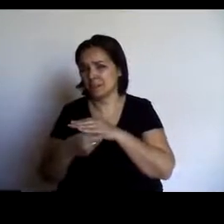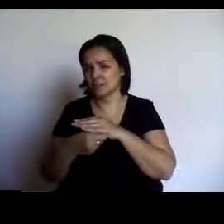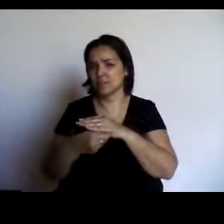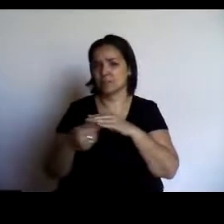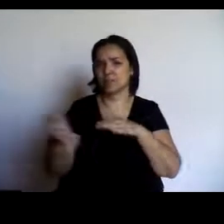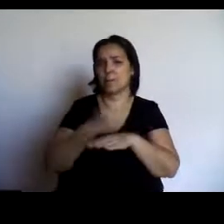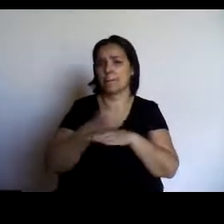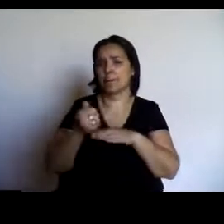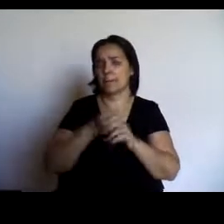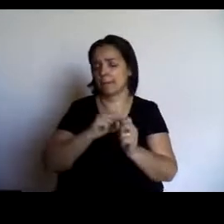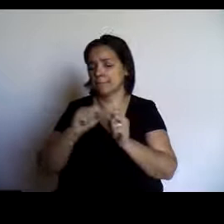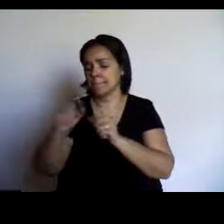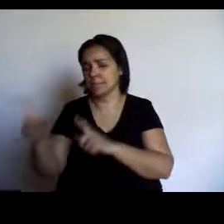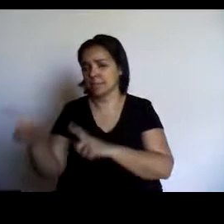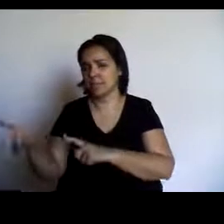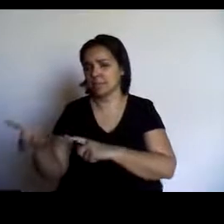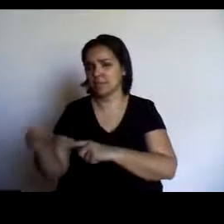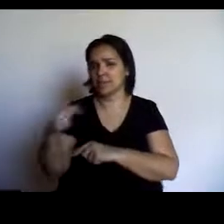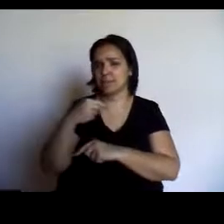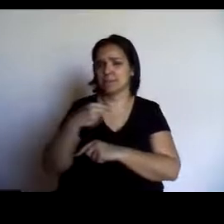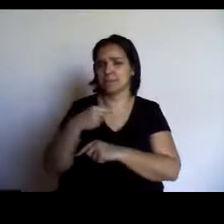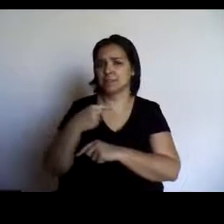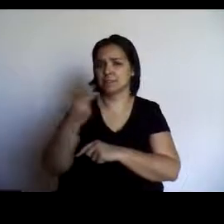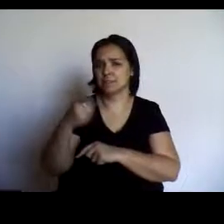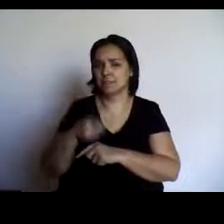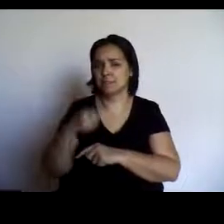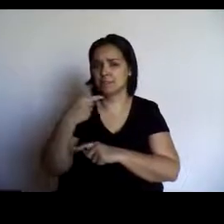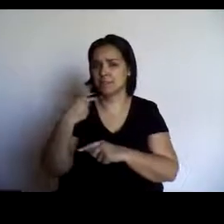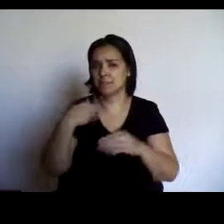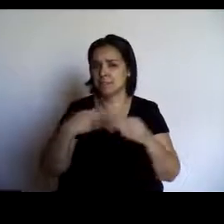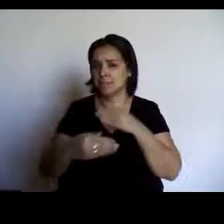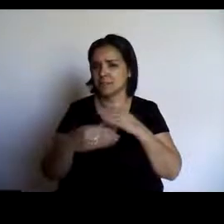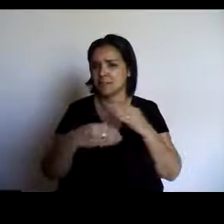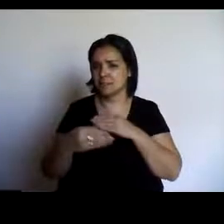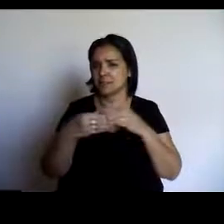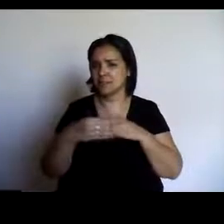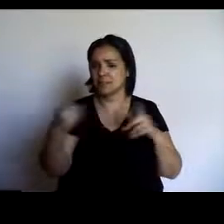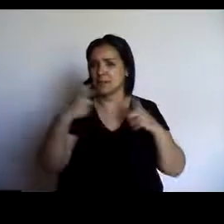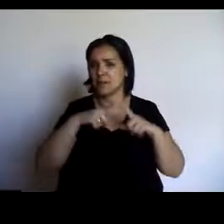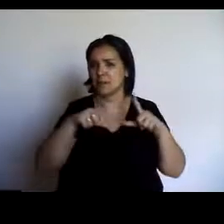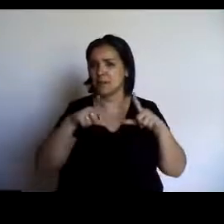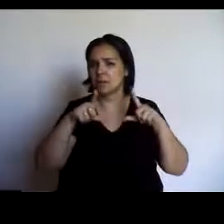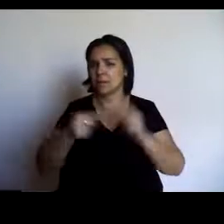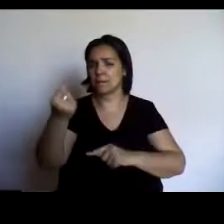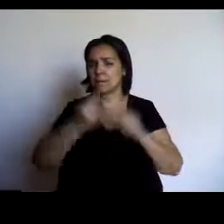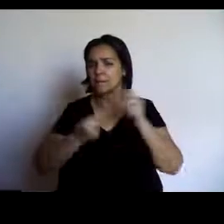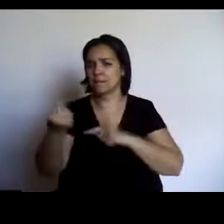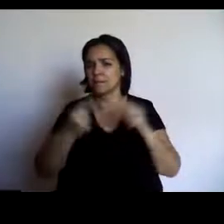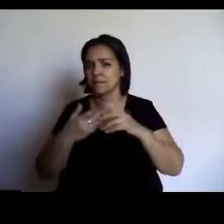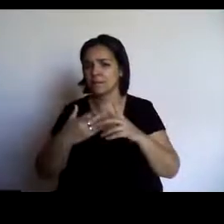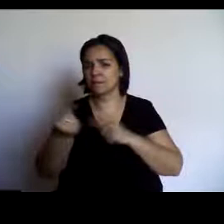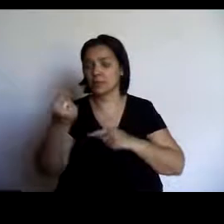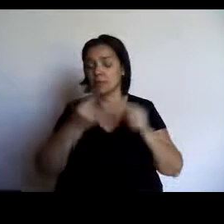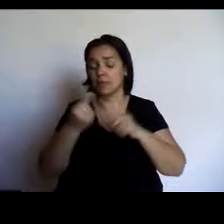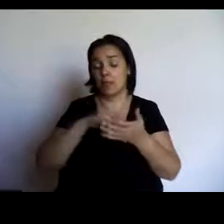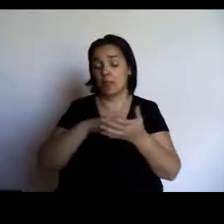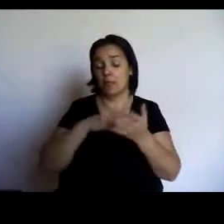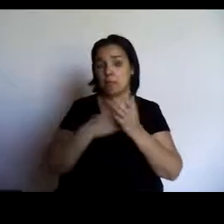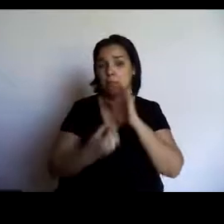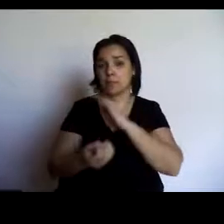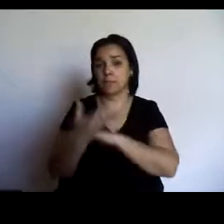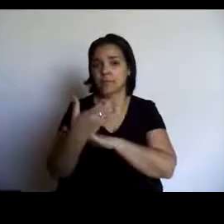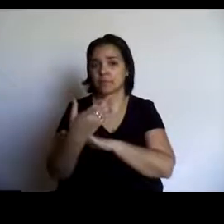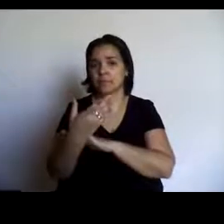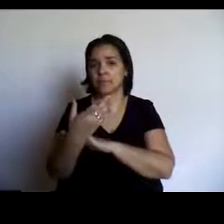nuestros municipios y acercarnos a las previsiones de nuevo marco financiero plurianual para la financiación de proyectos. Después de